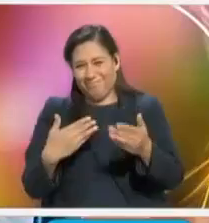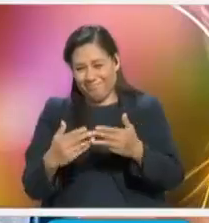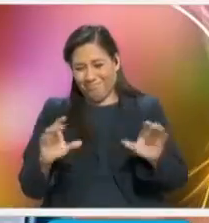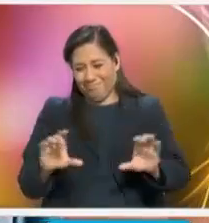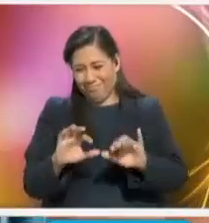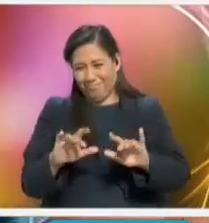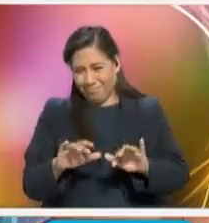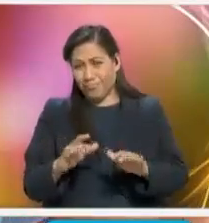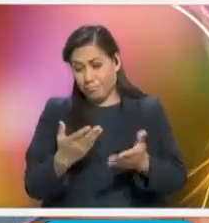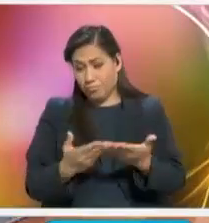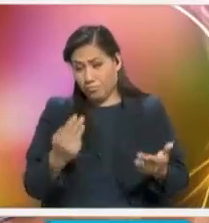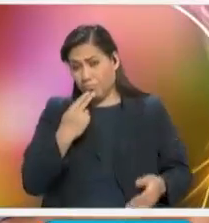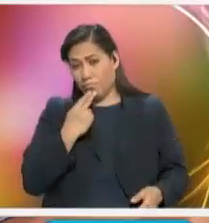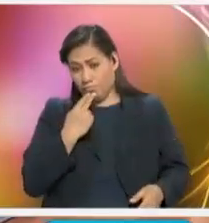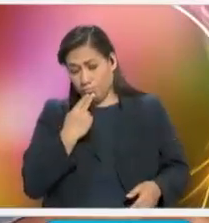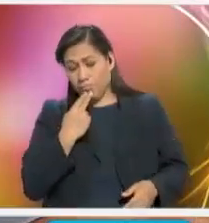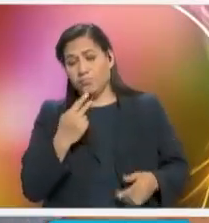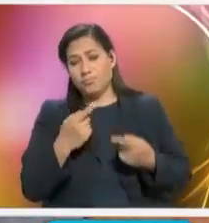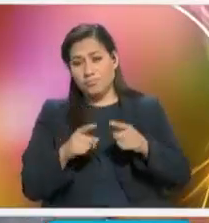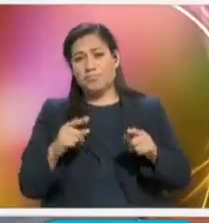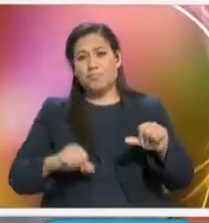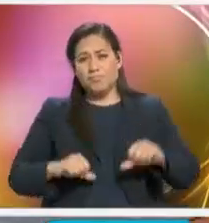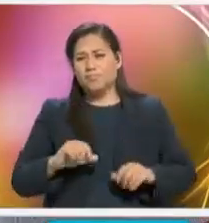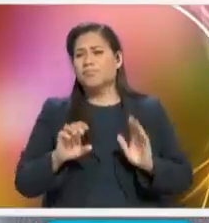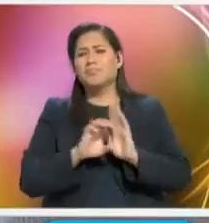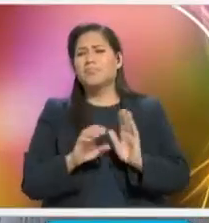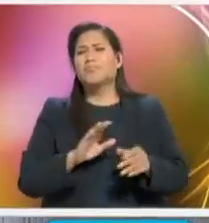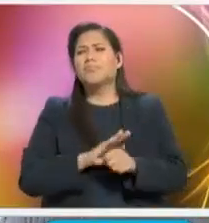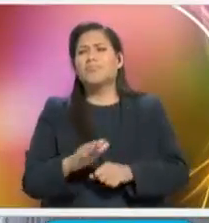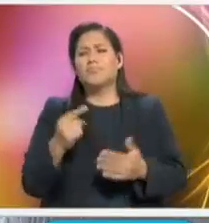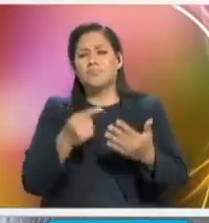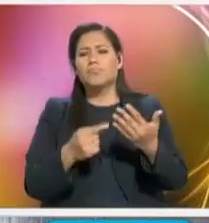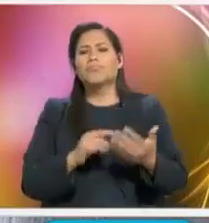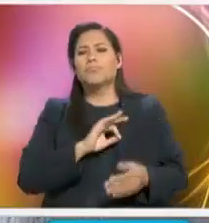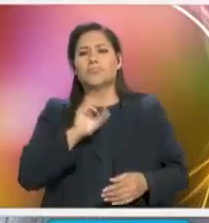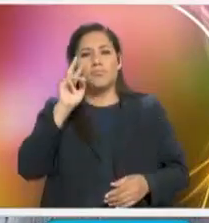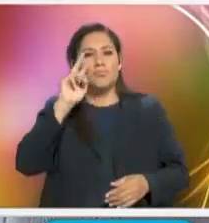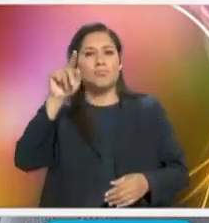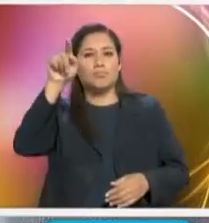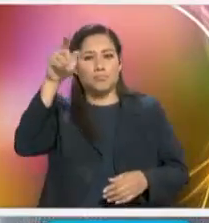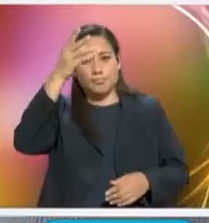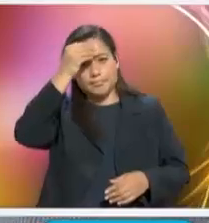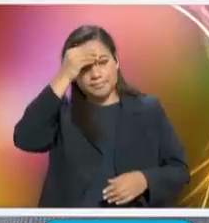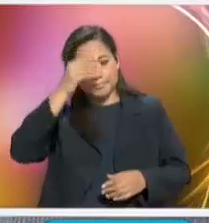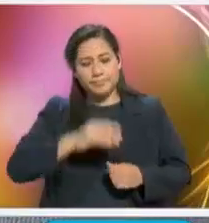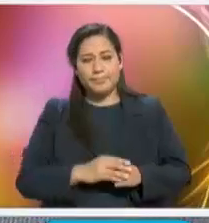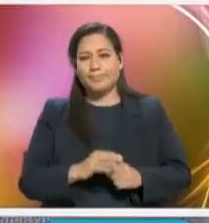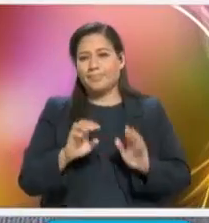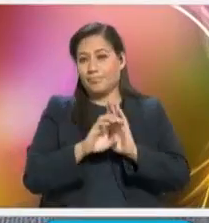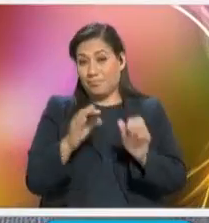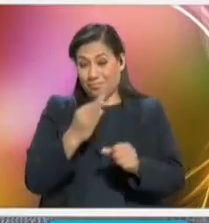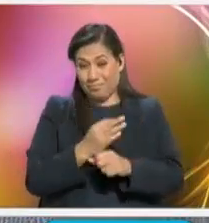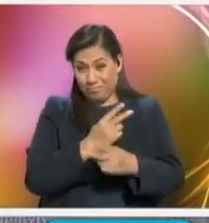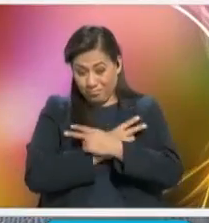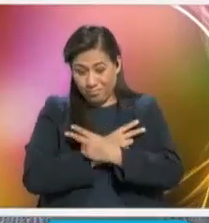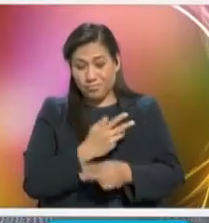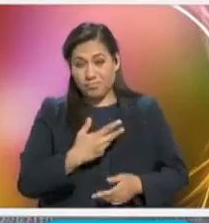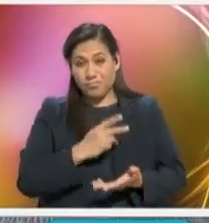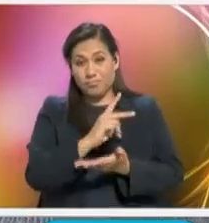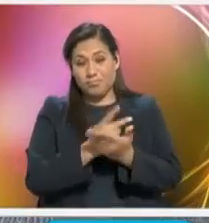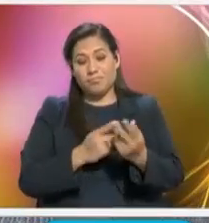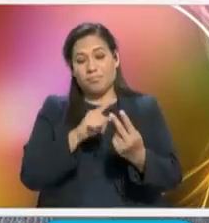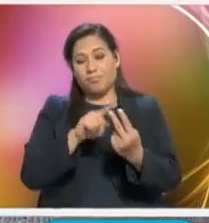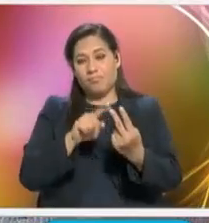nuestro alcance y a través de múltiples actividades. ¿Cómo qué actividades podemos disfrutar? Hijo, mira, para verano específicamente tenemos programadas